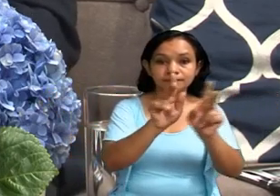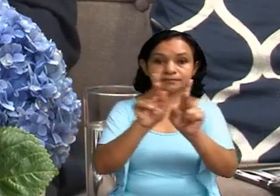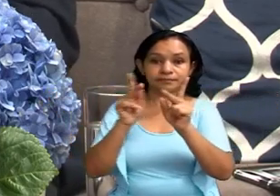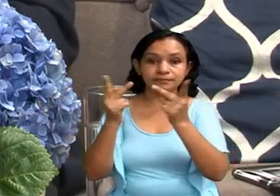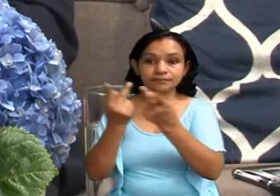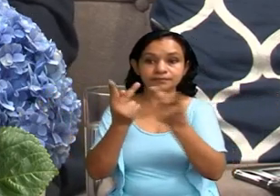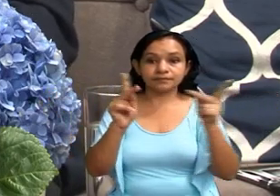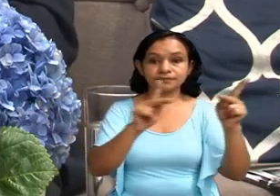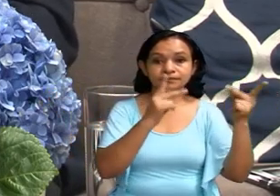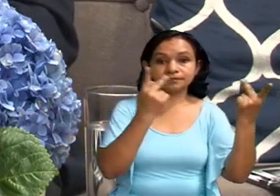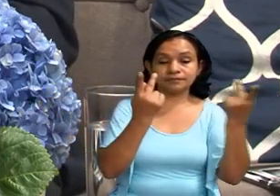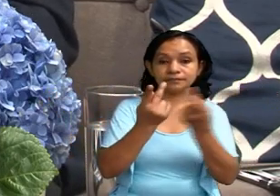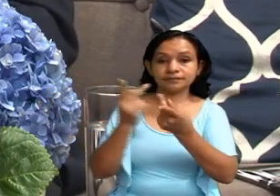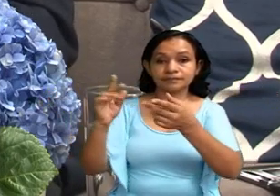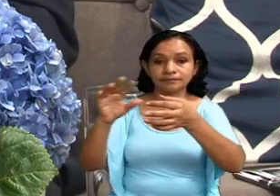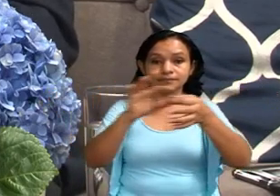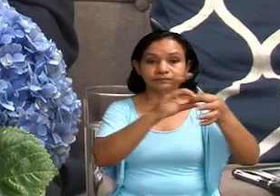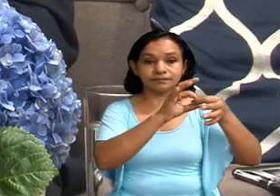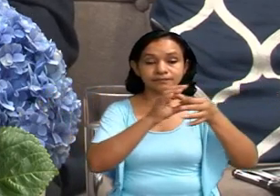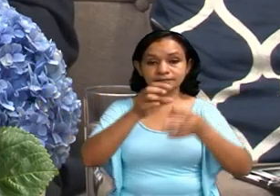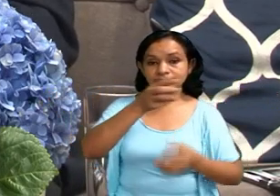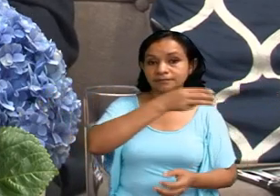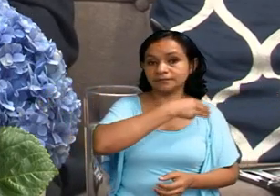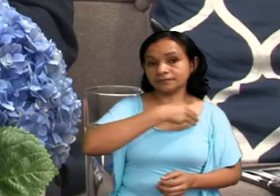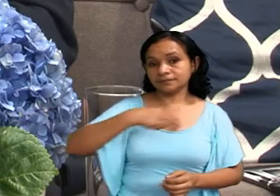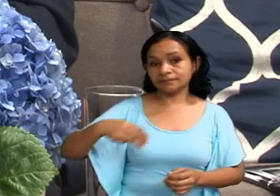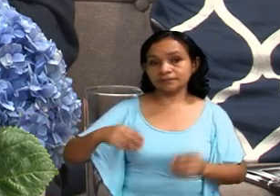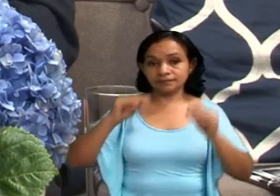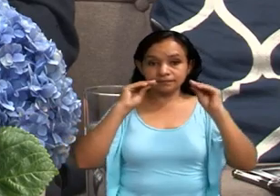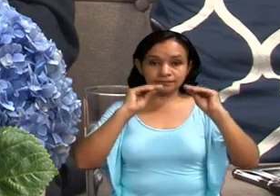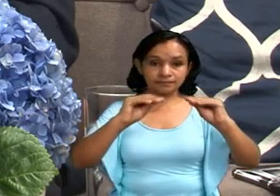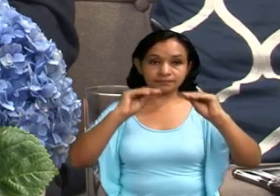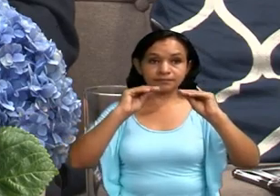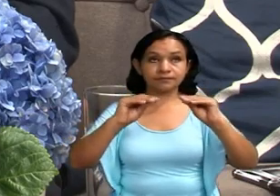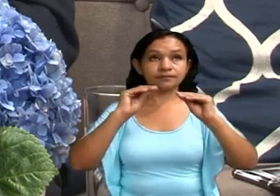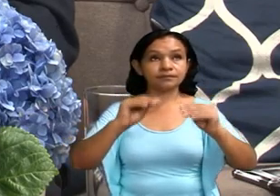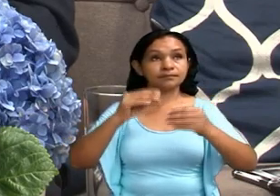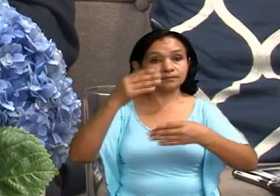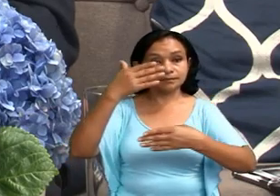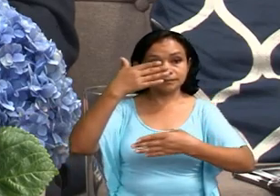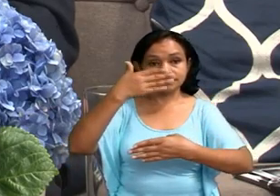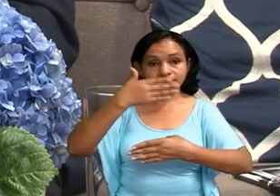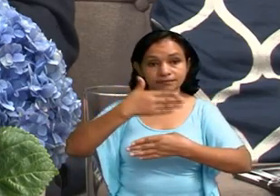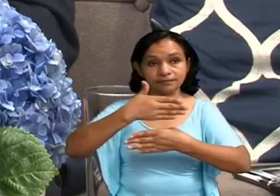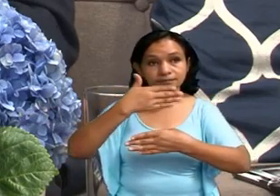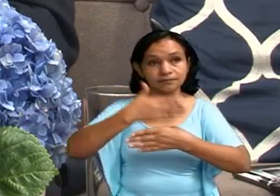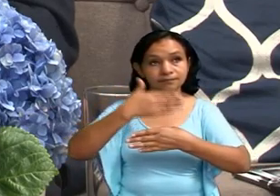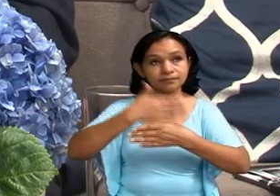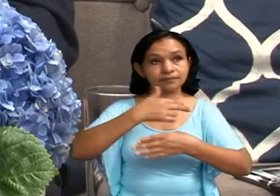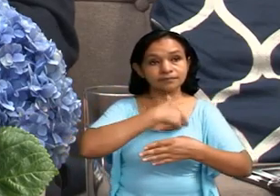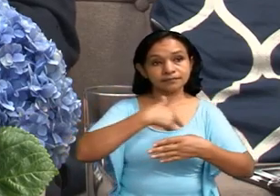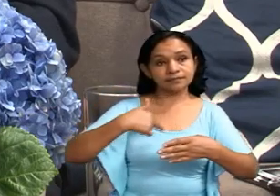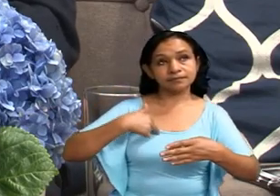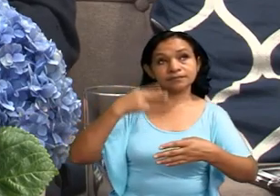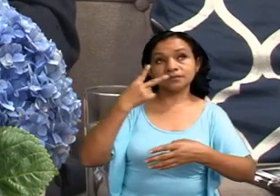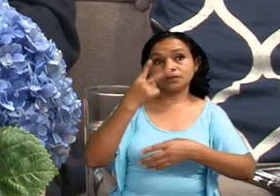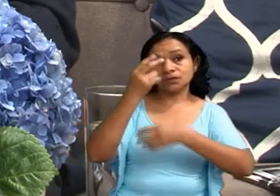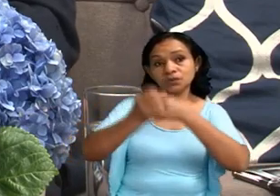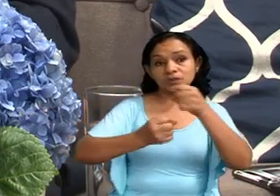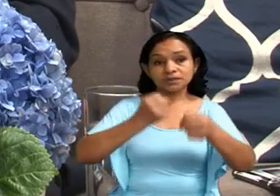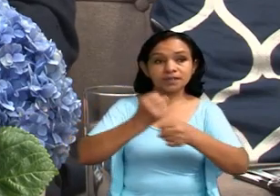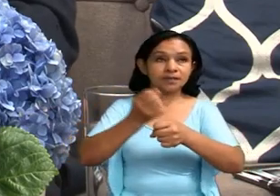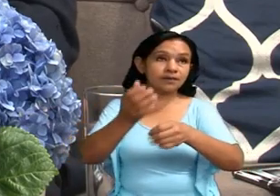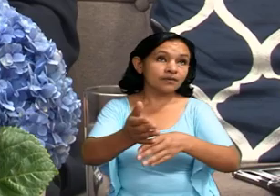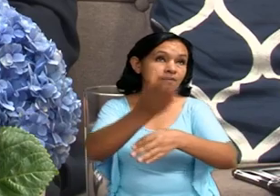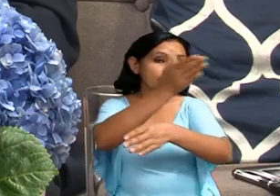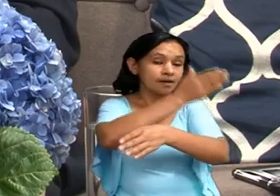en alianza con el Ministerio de Educación y el Teatro Rubén Darío hemos venido implementando desde hace ya casi 2 años.